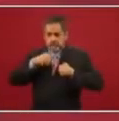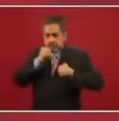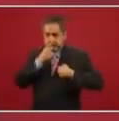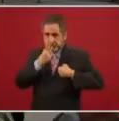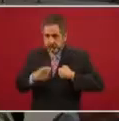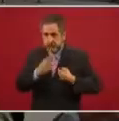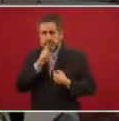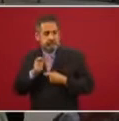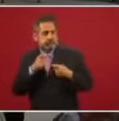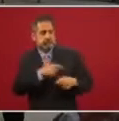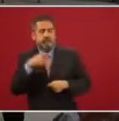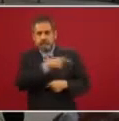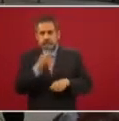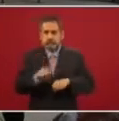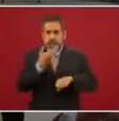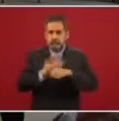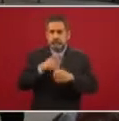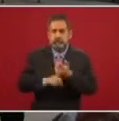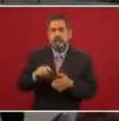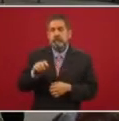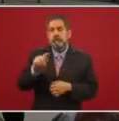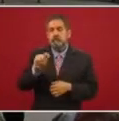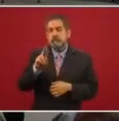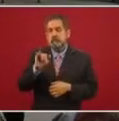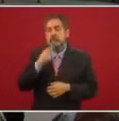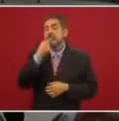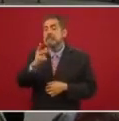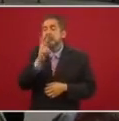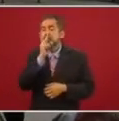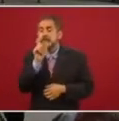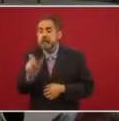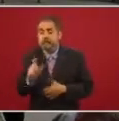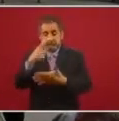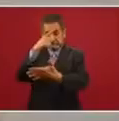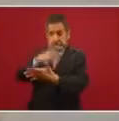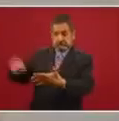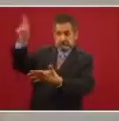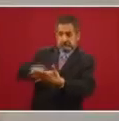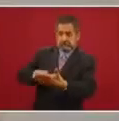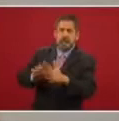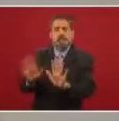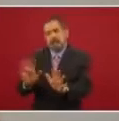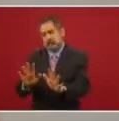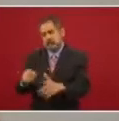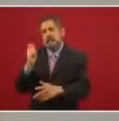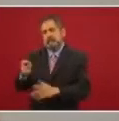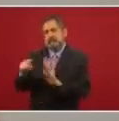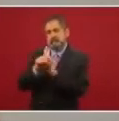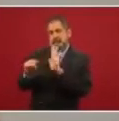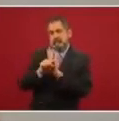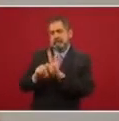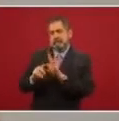que le decía al compañero páramo incorporemos el lenguaje preciso si damos una idea de cancelación eso de lo que habla es